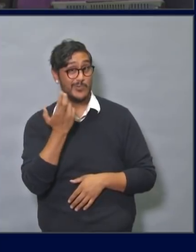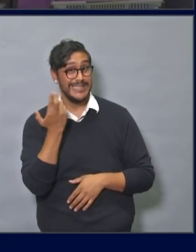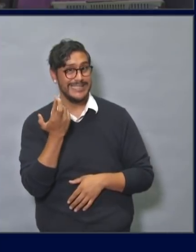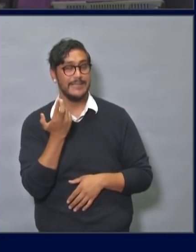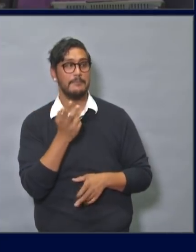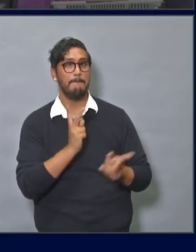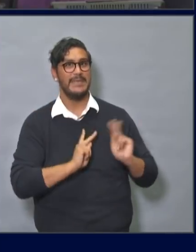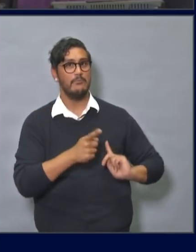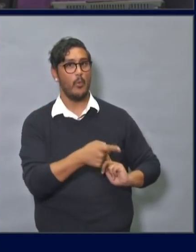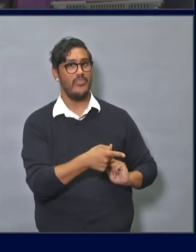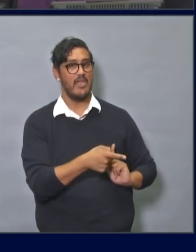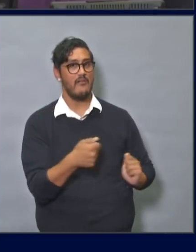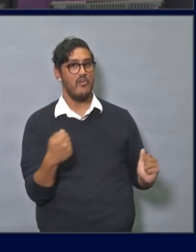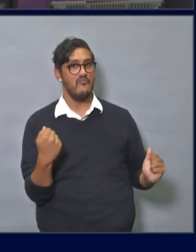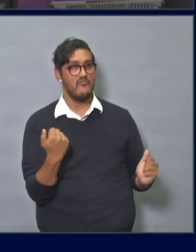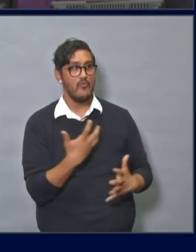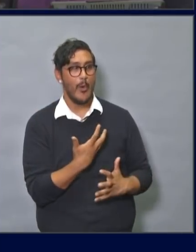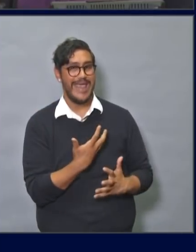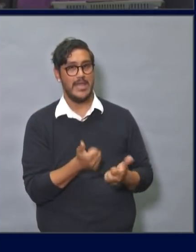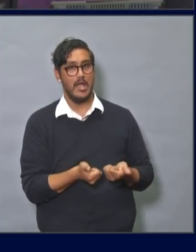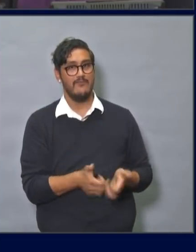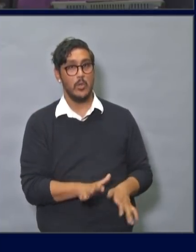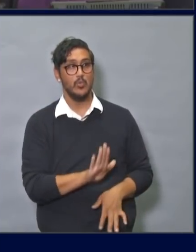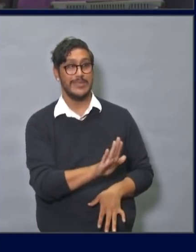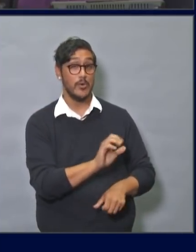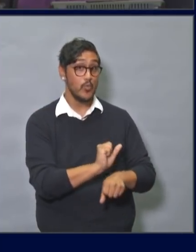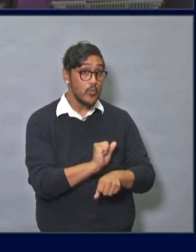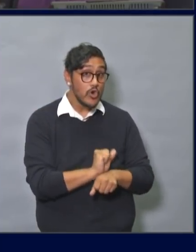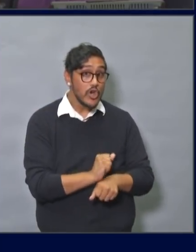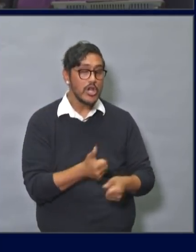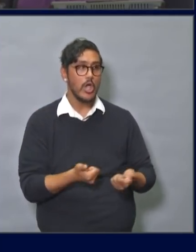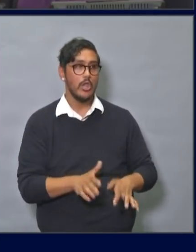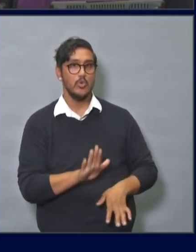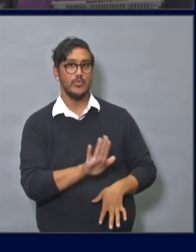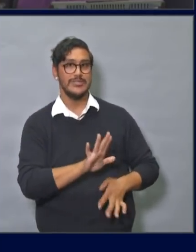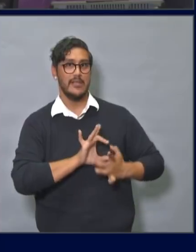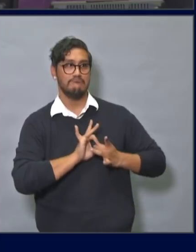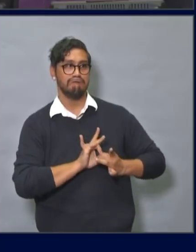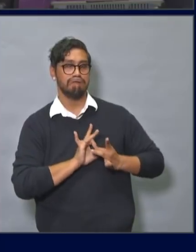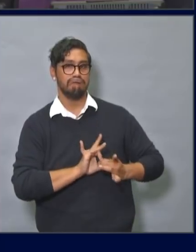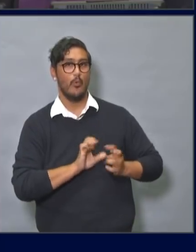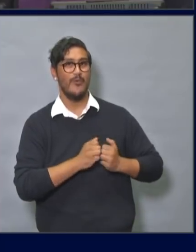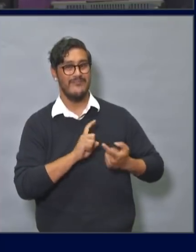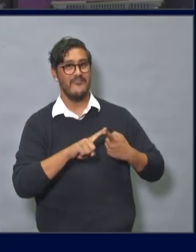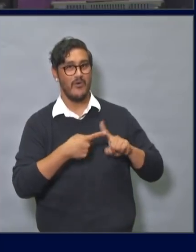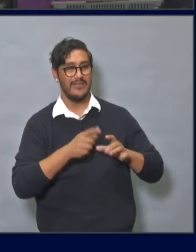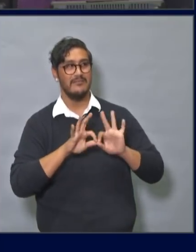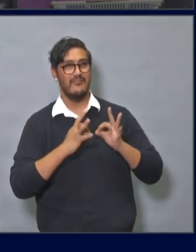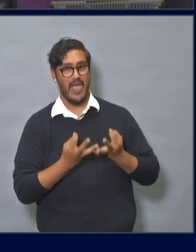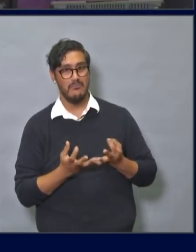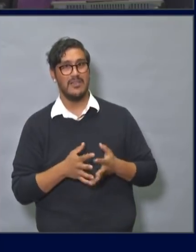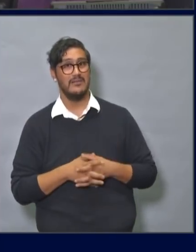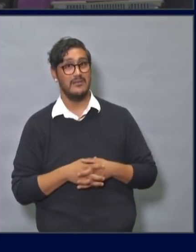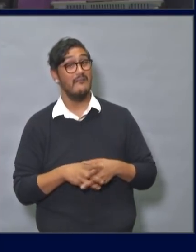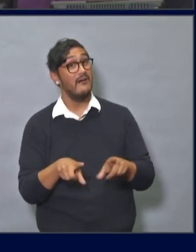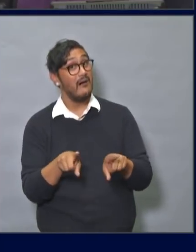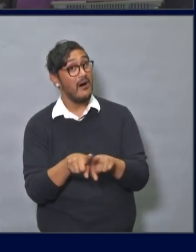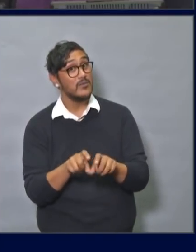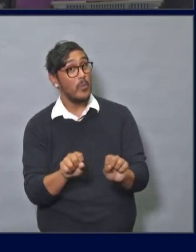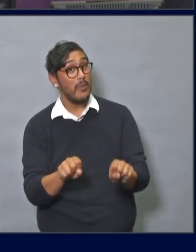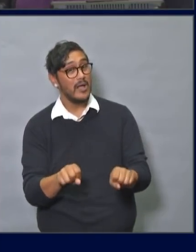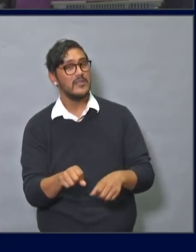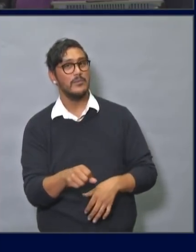temen perder su vivienda, sus trabajos y sus relaciones cercanas. También es probable que exista